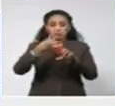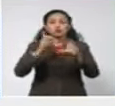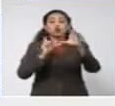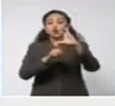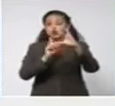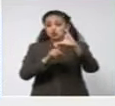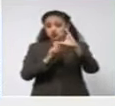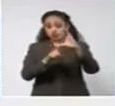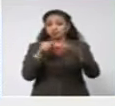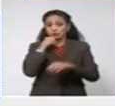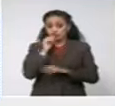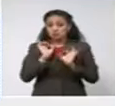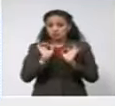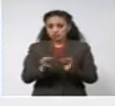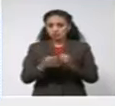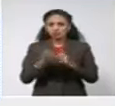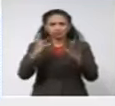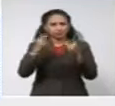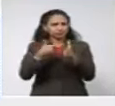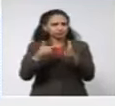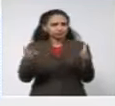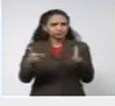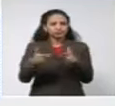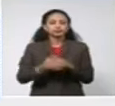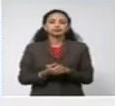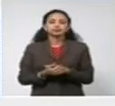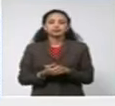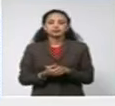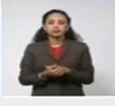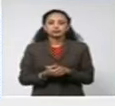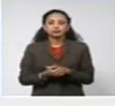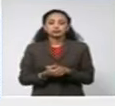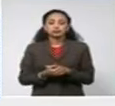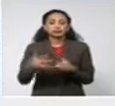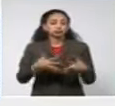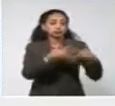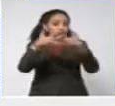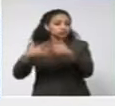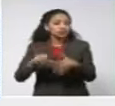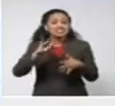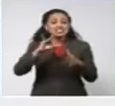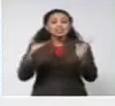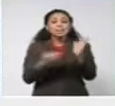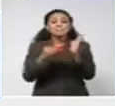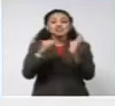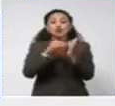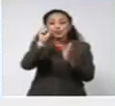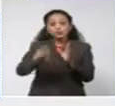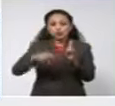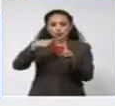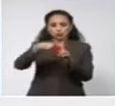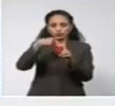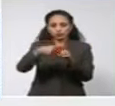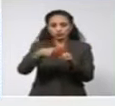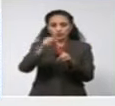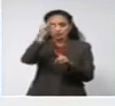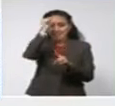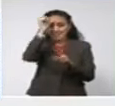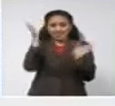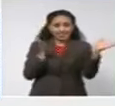alarmantes. Estados Unidos prácticamente con 7 millones de casos confirmados, la India con